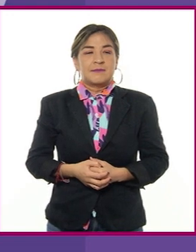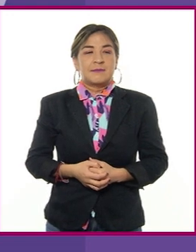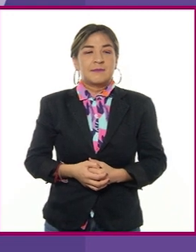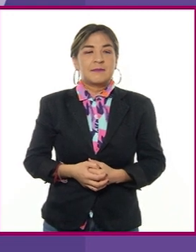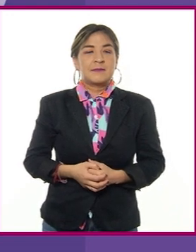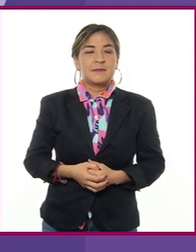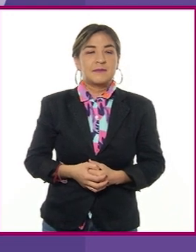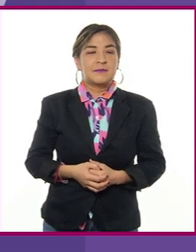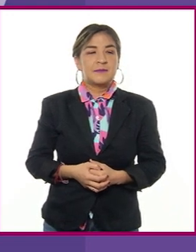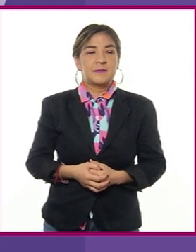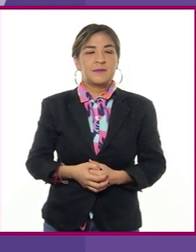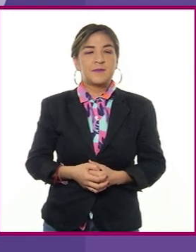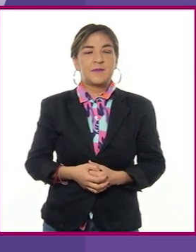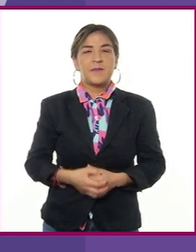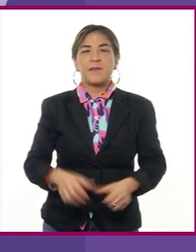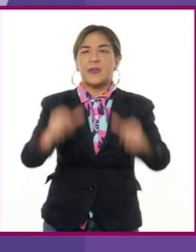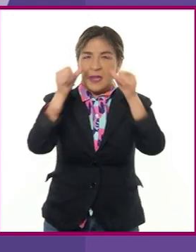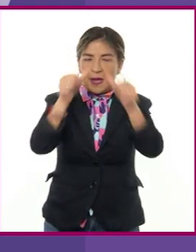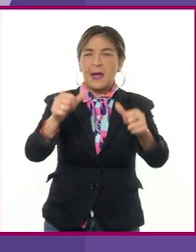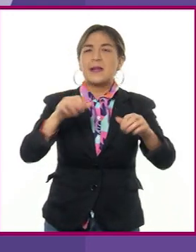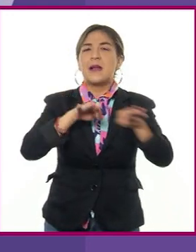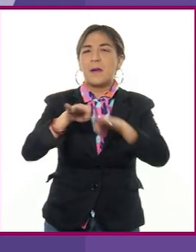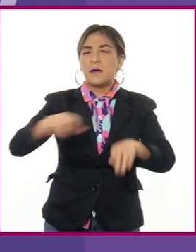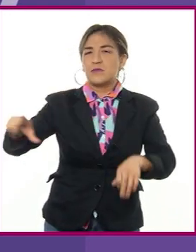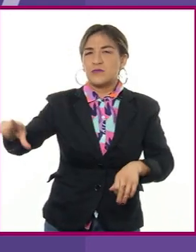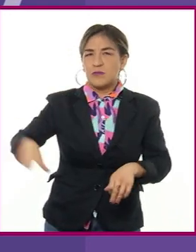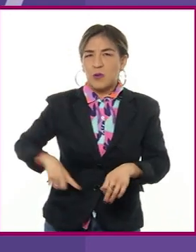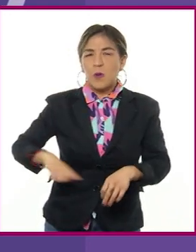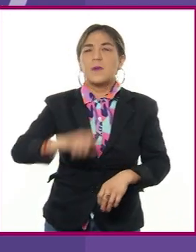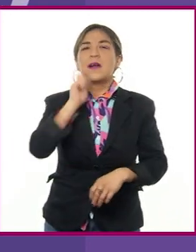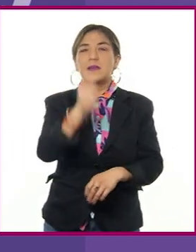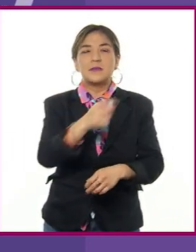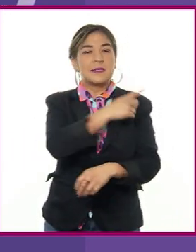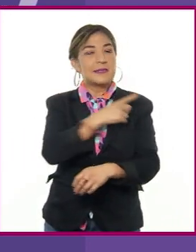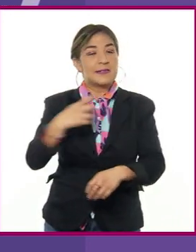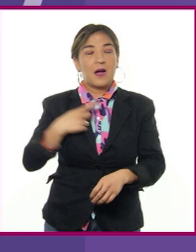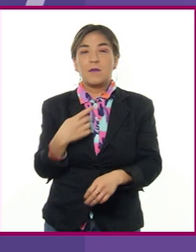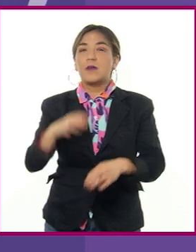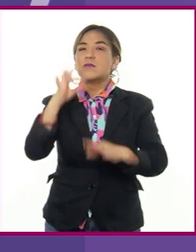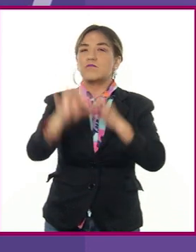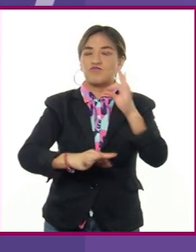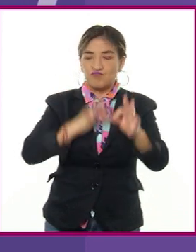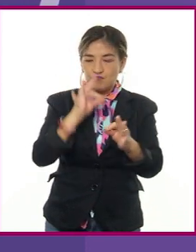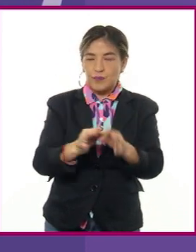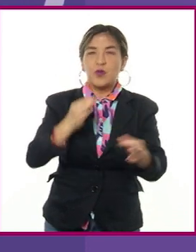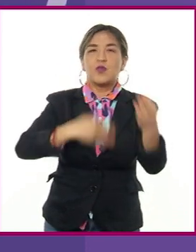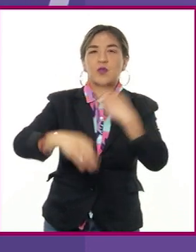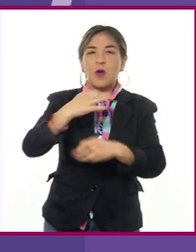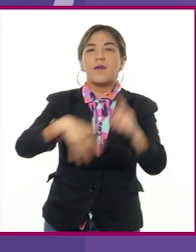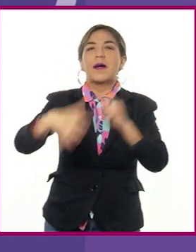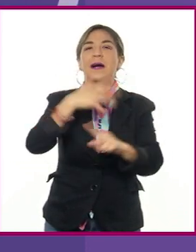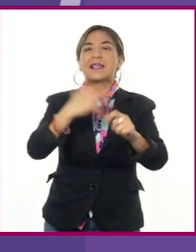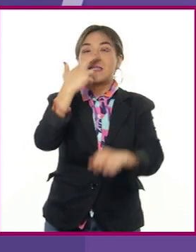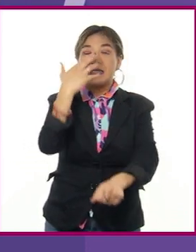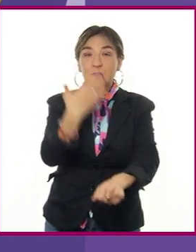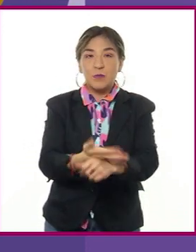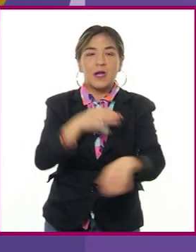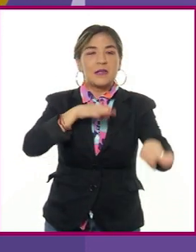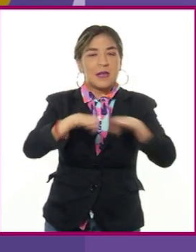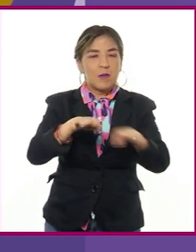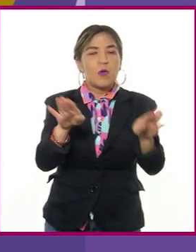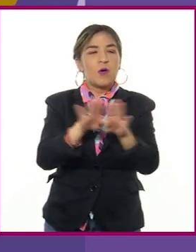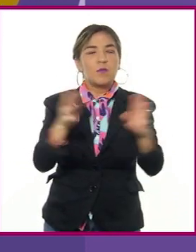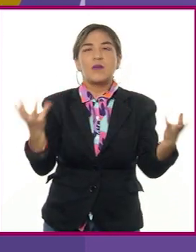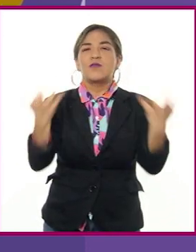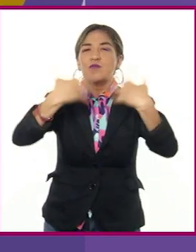Para el servicio público, rendir cuentas significa asumir plenamente ante la sociedad la responsabilidad de